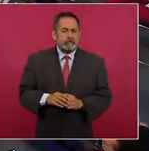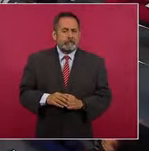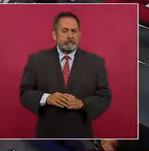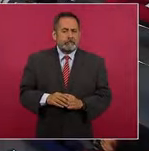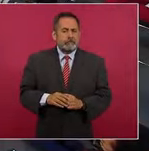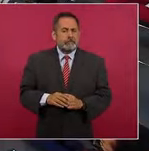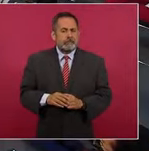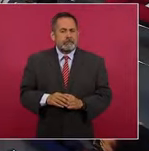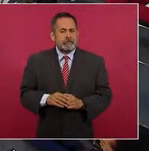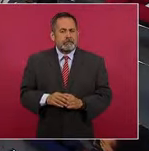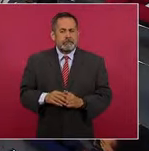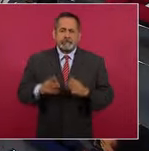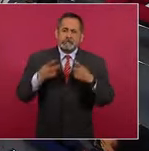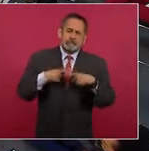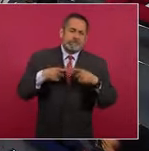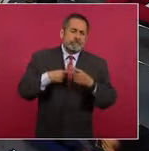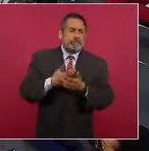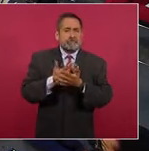la gente en espera